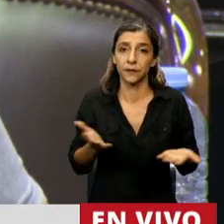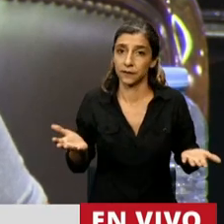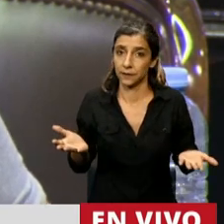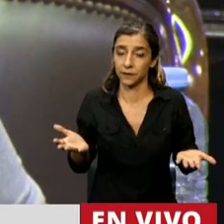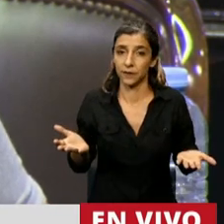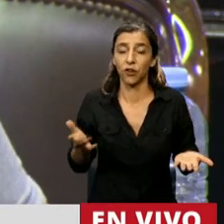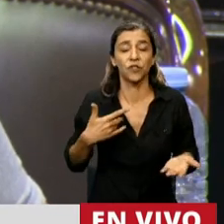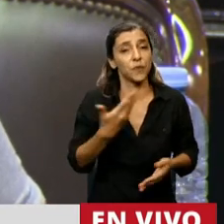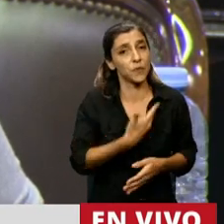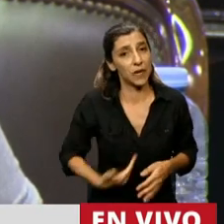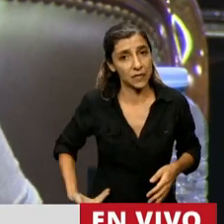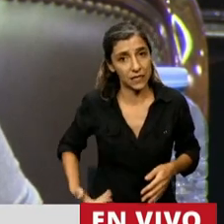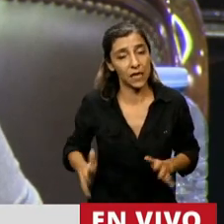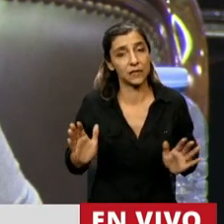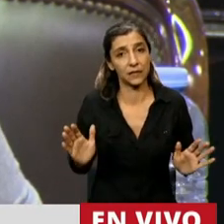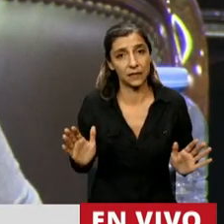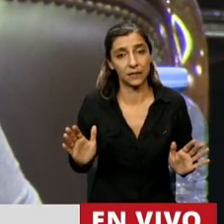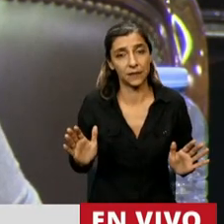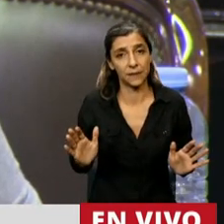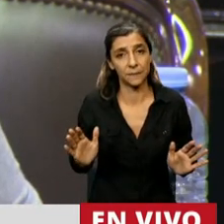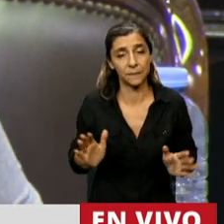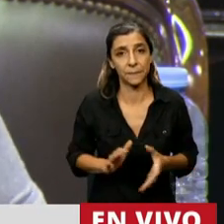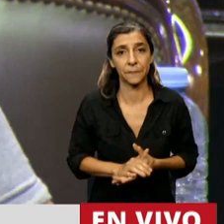Además, señor presidente...